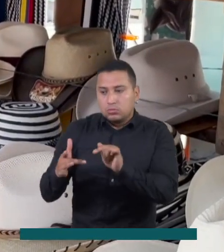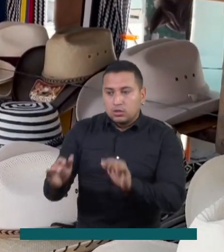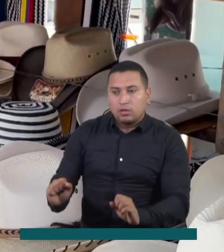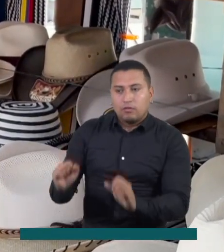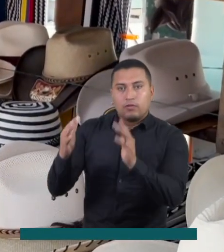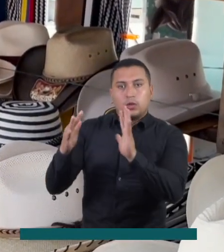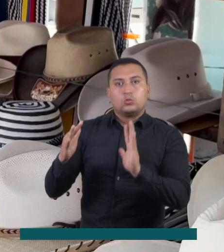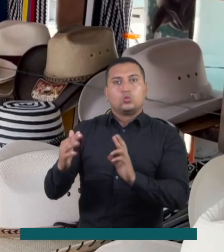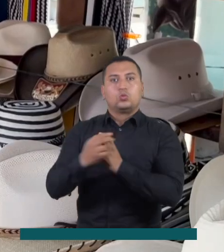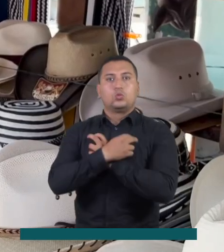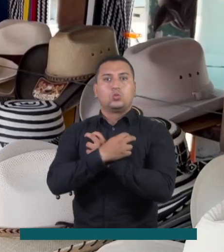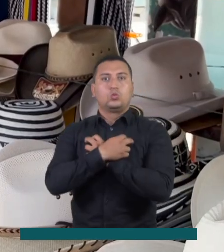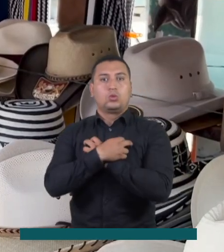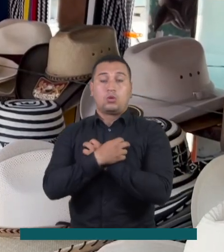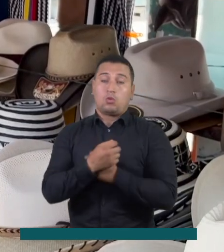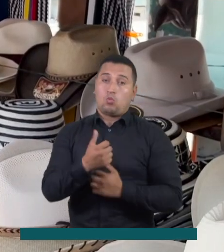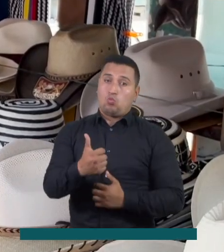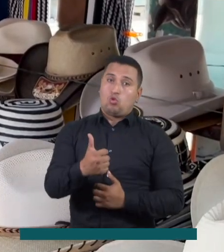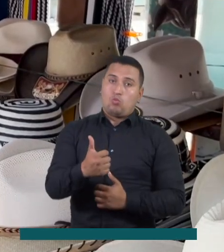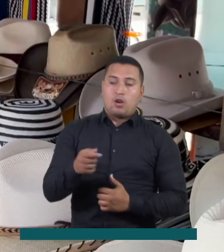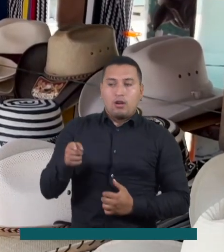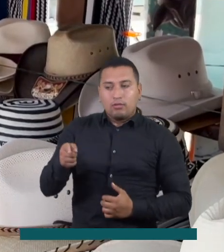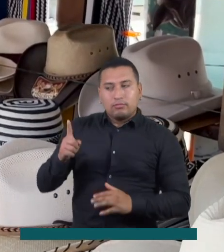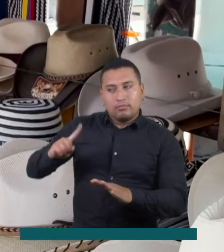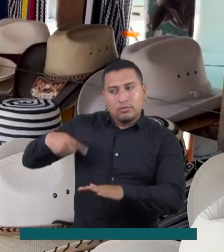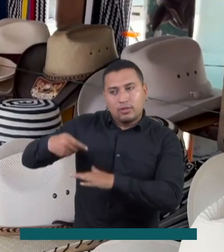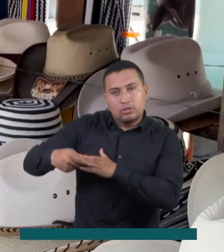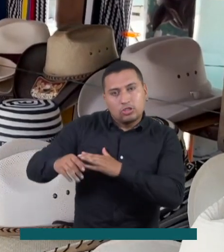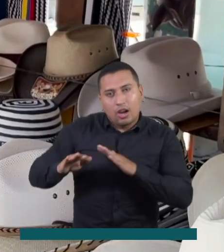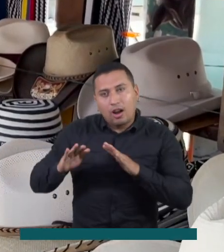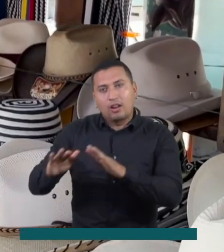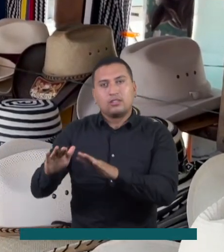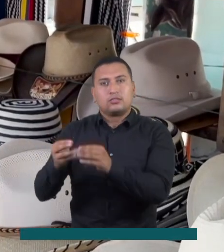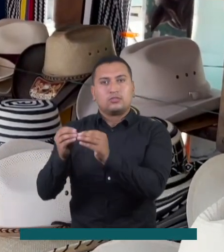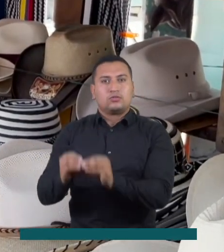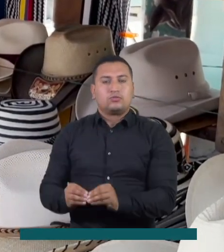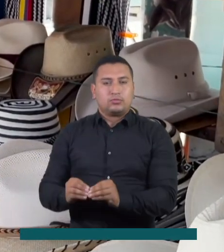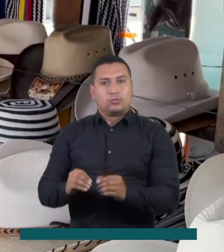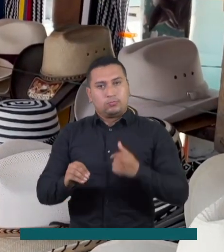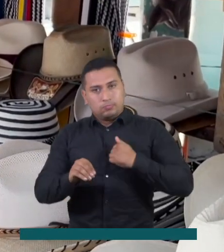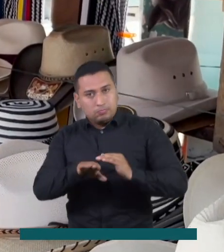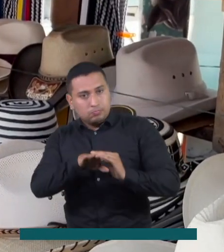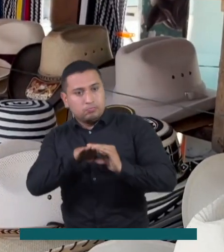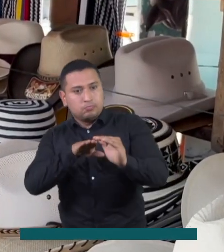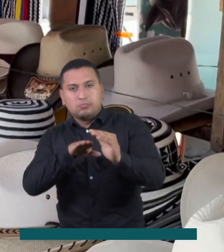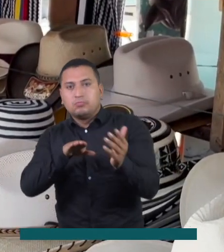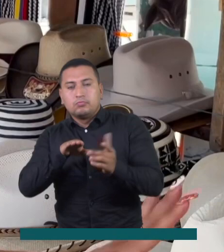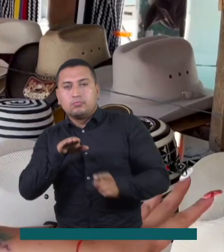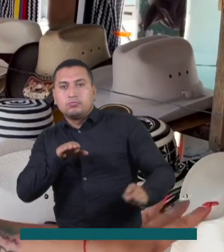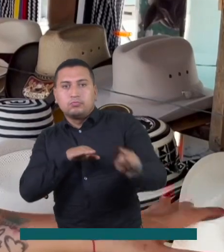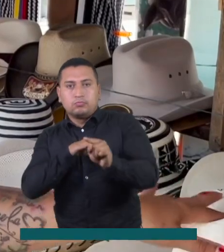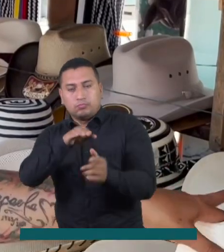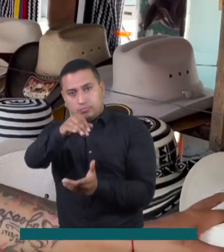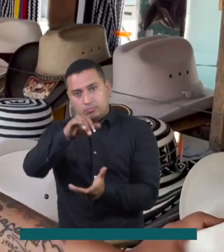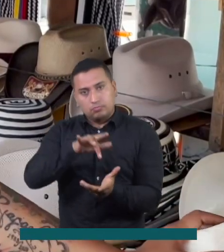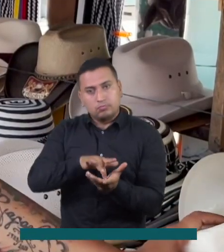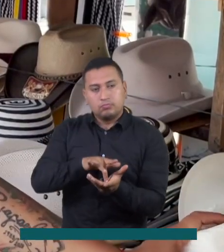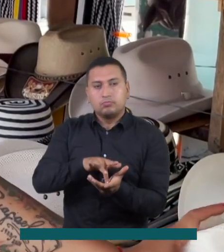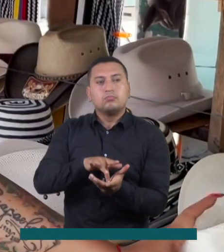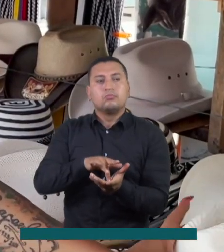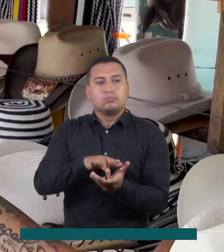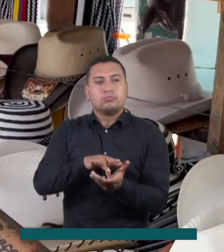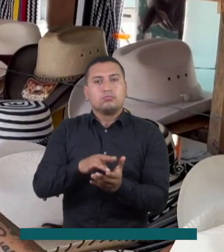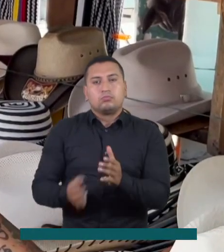Huila porque son muy buenas, son muy tradicionales, los invito a que vengan a comprarnos nuestros